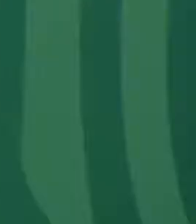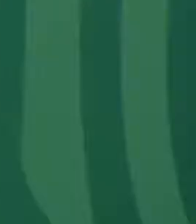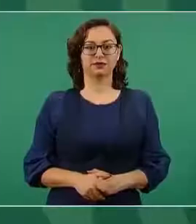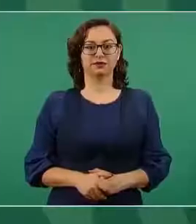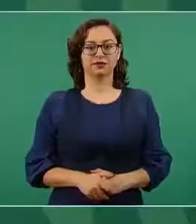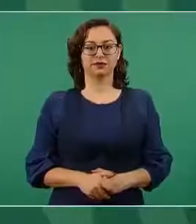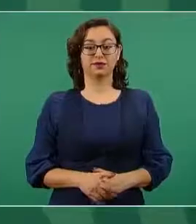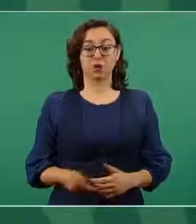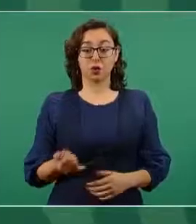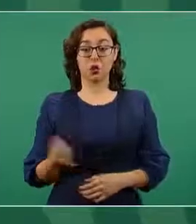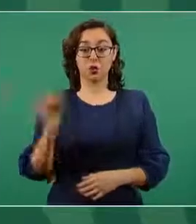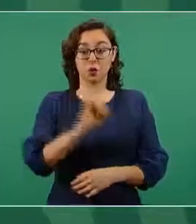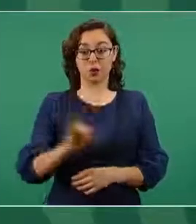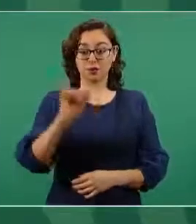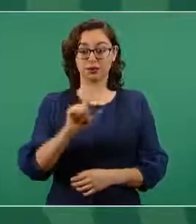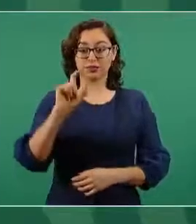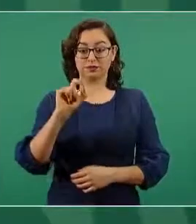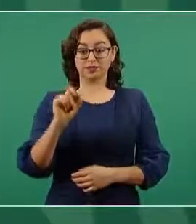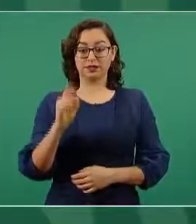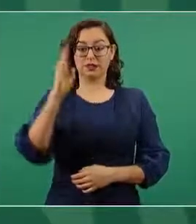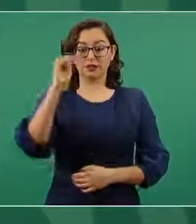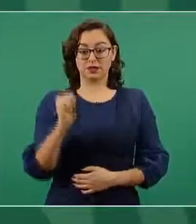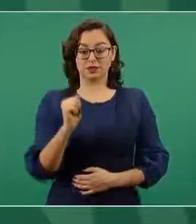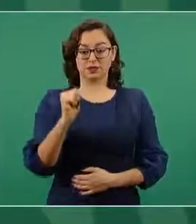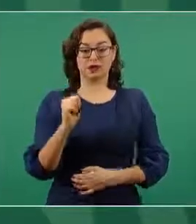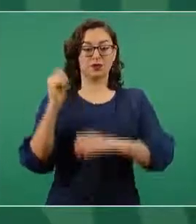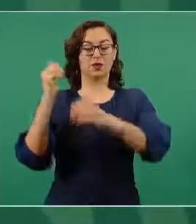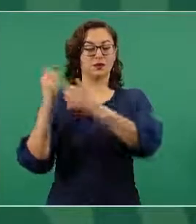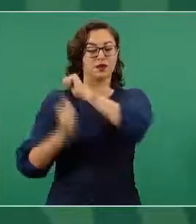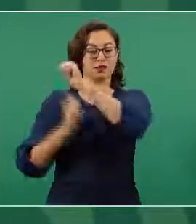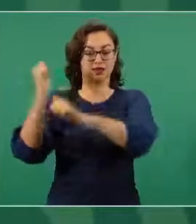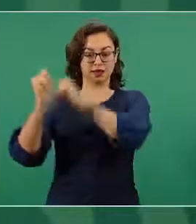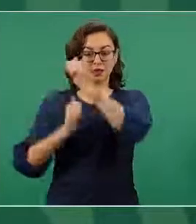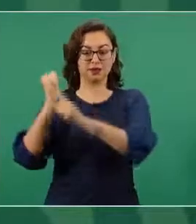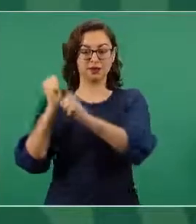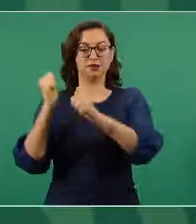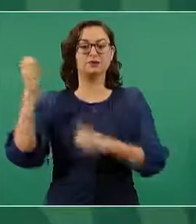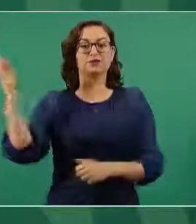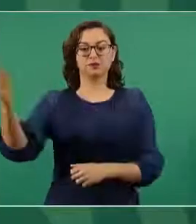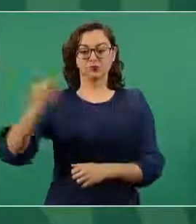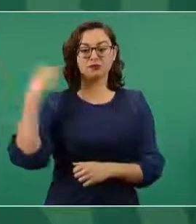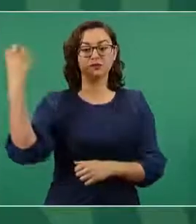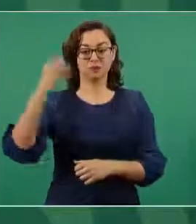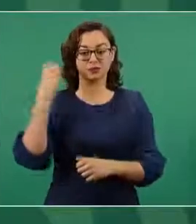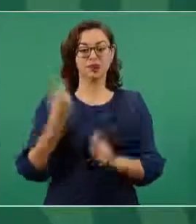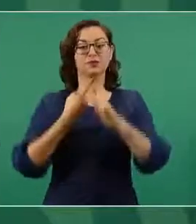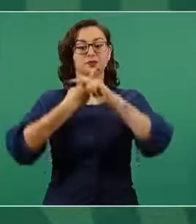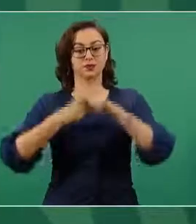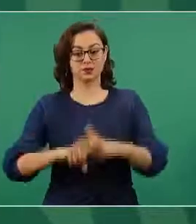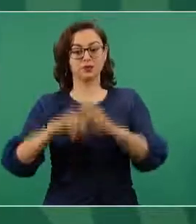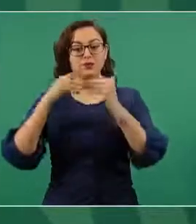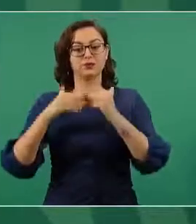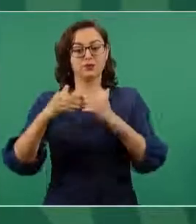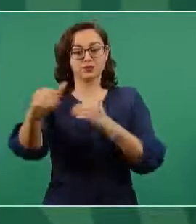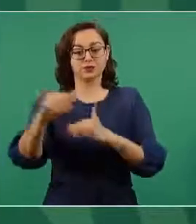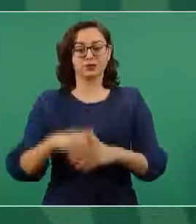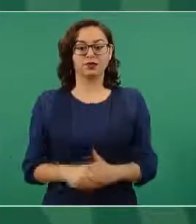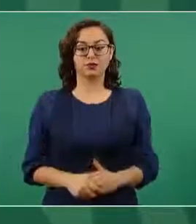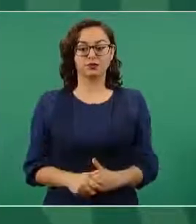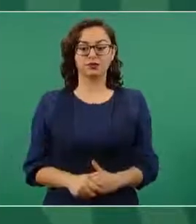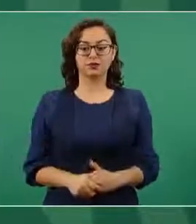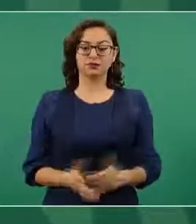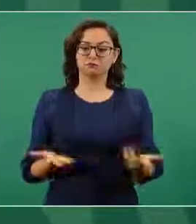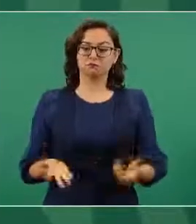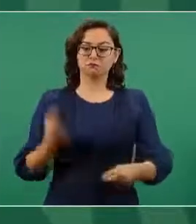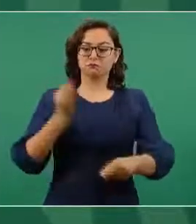29 de abril vamos a iniciar esta conferencia, este diálogo